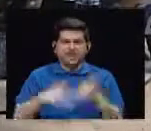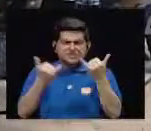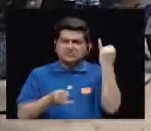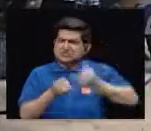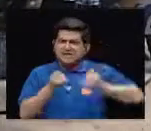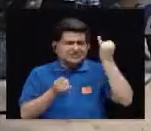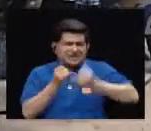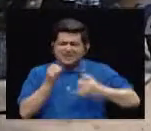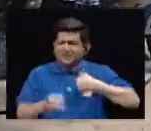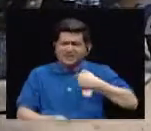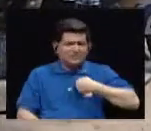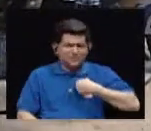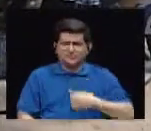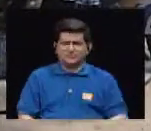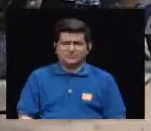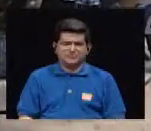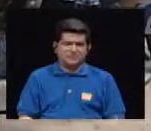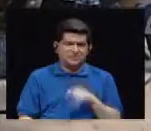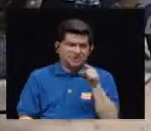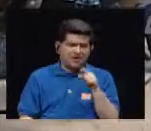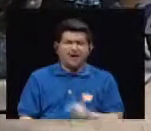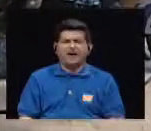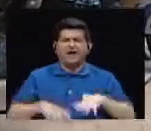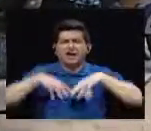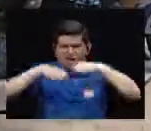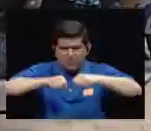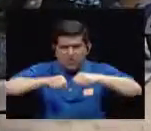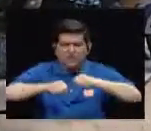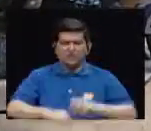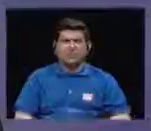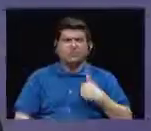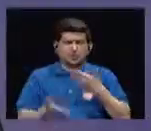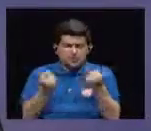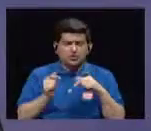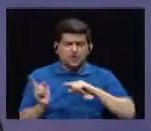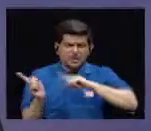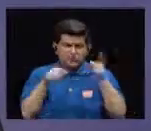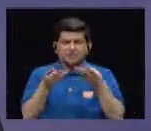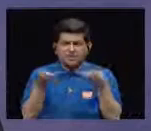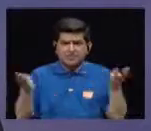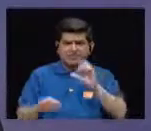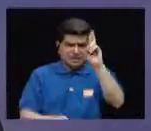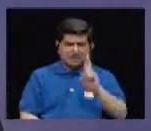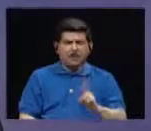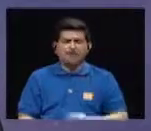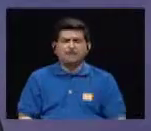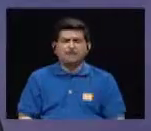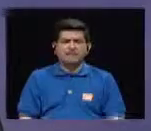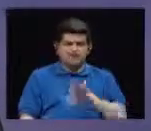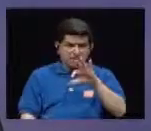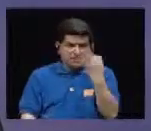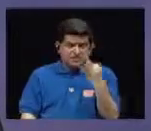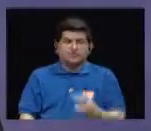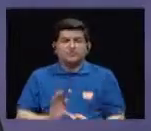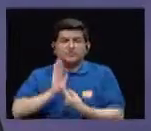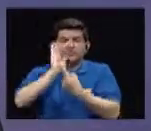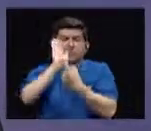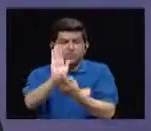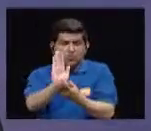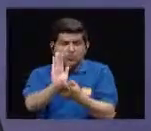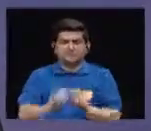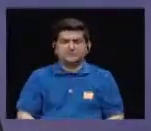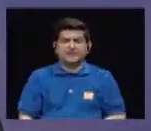yo ya voy a terminar, digamos, me gradúo y todo eso y quiero llevarme este material a Costa Rica para ponerlo en